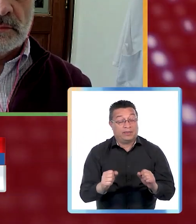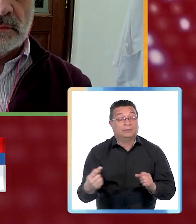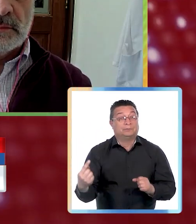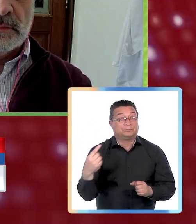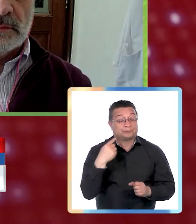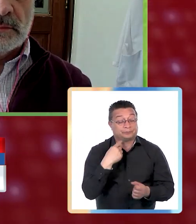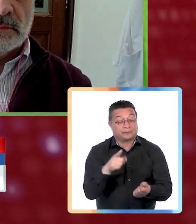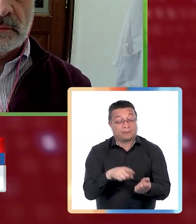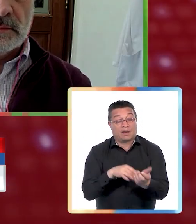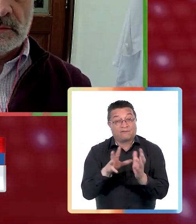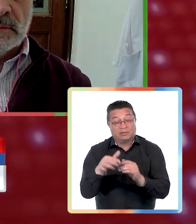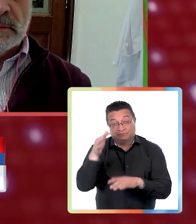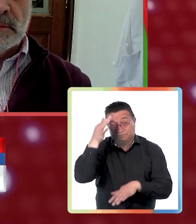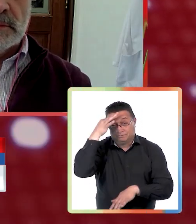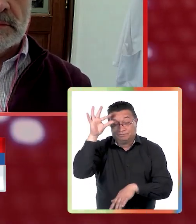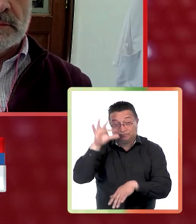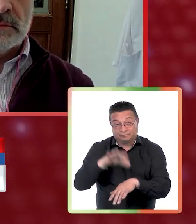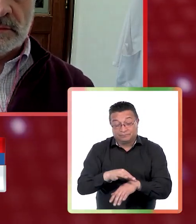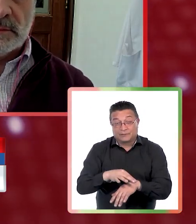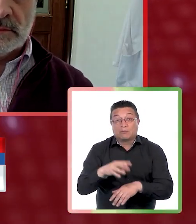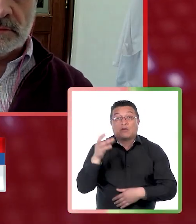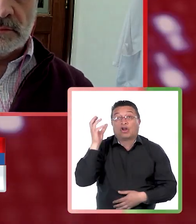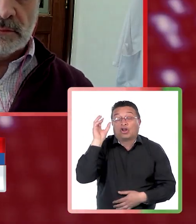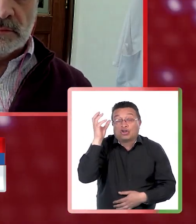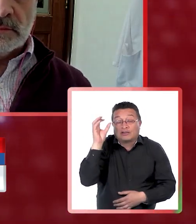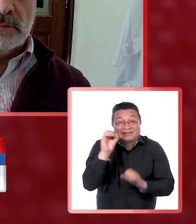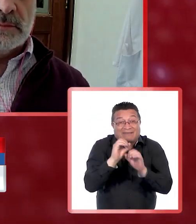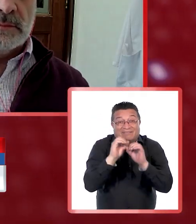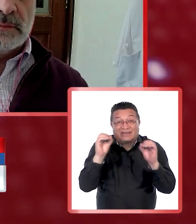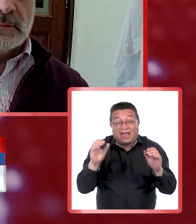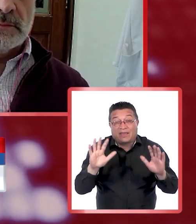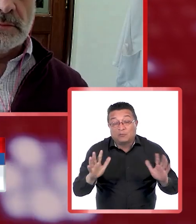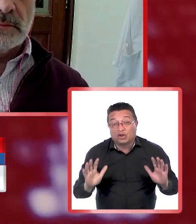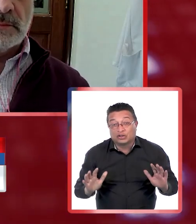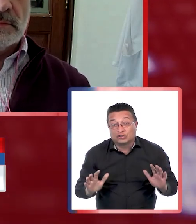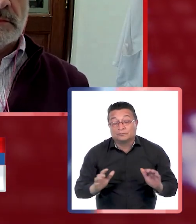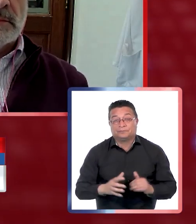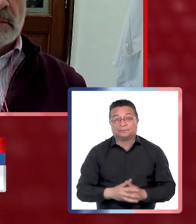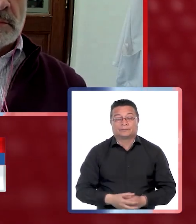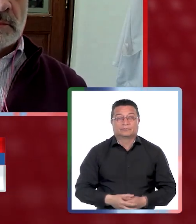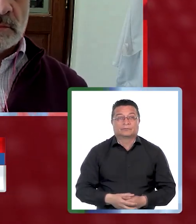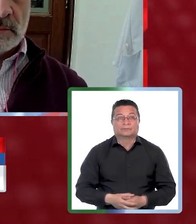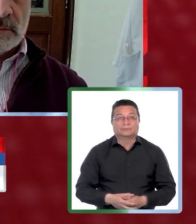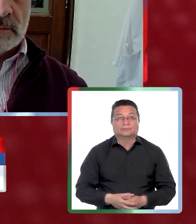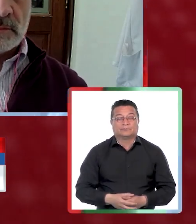se podrían enfrentar a algún familiar que la padece y no saber nada al respecto.